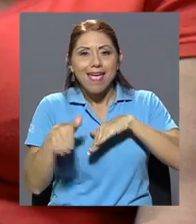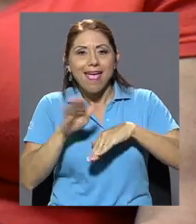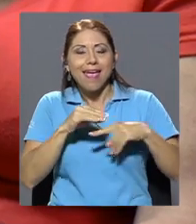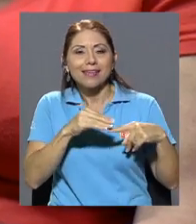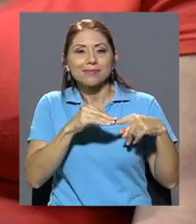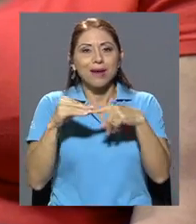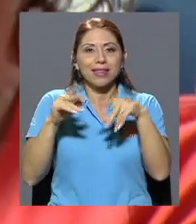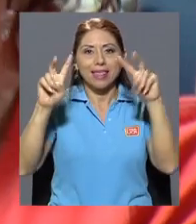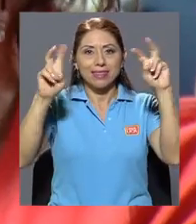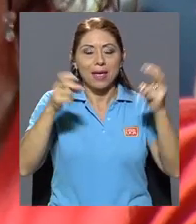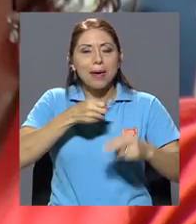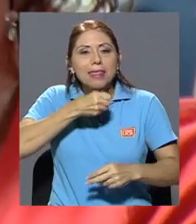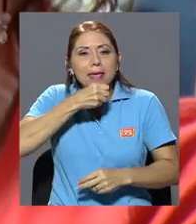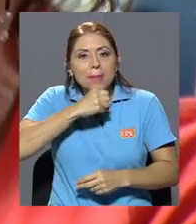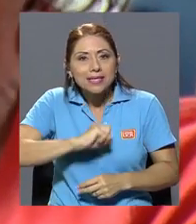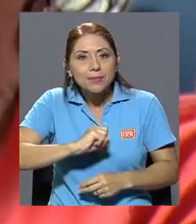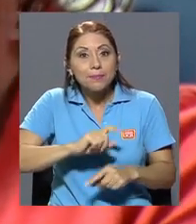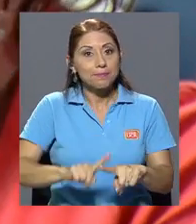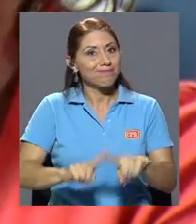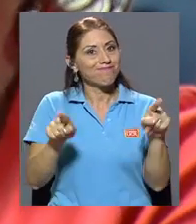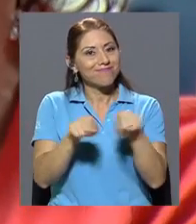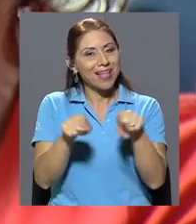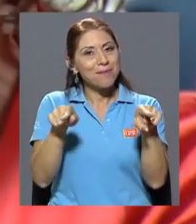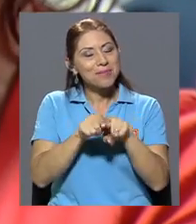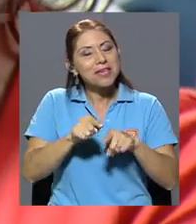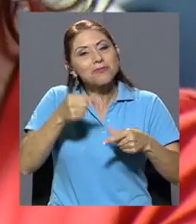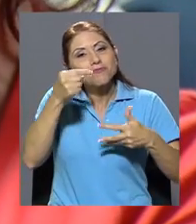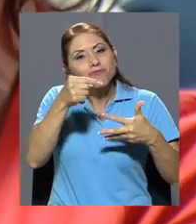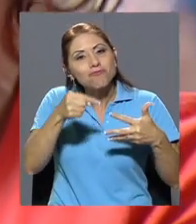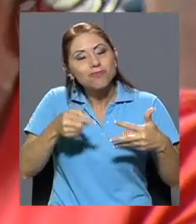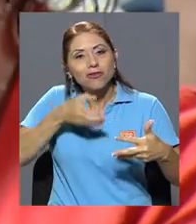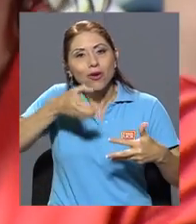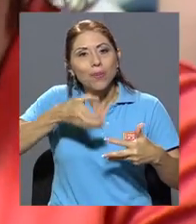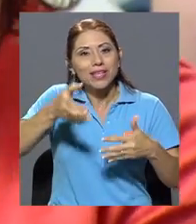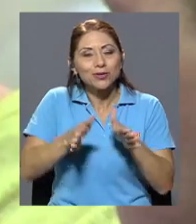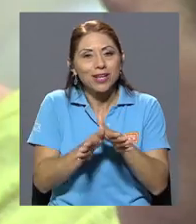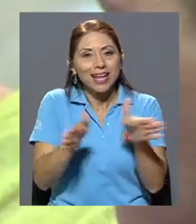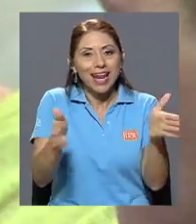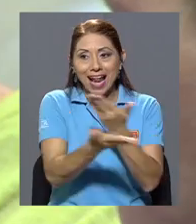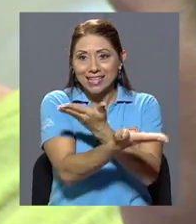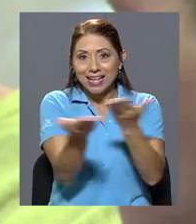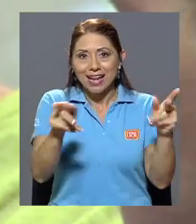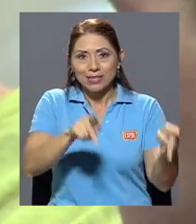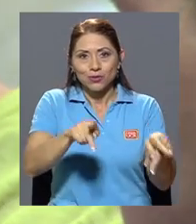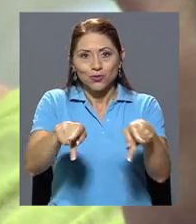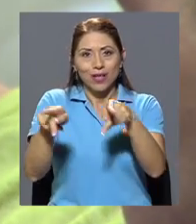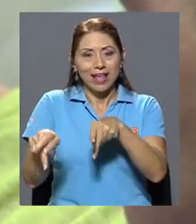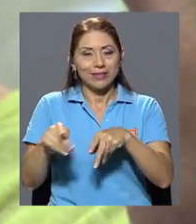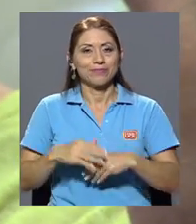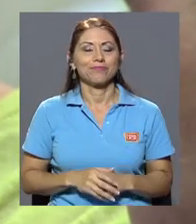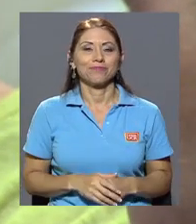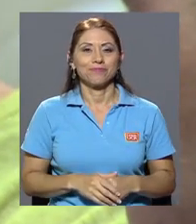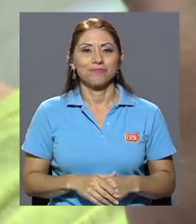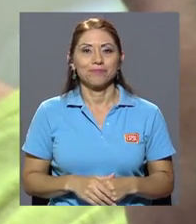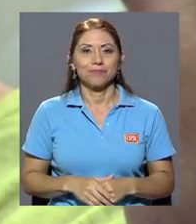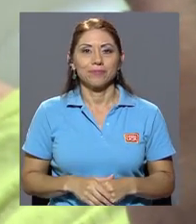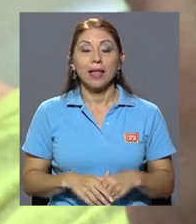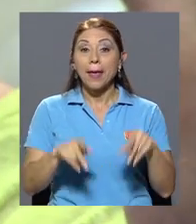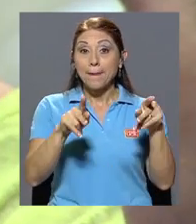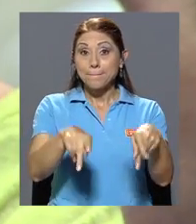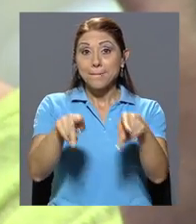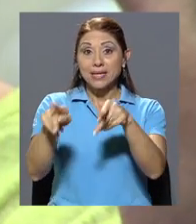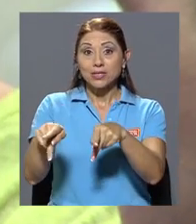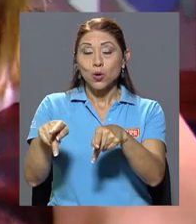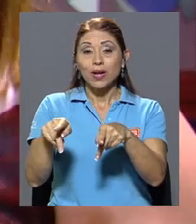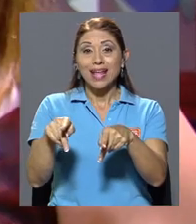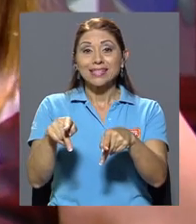en envejecimiento. Sin embargo, también se brindaron recomendaciones generales a las y los ciudadanos. A las personas